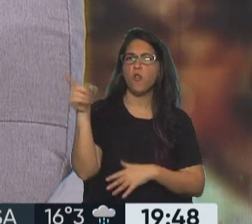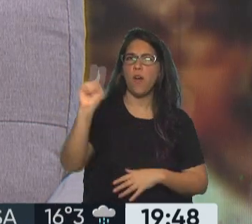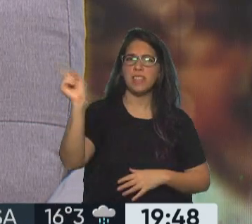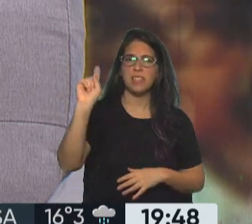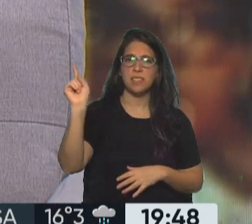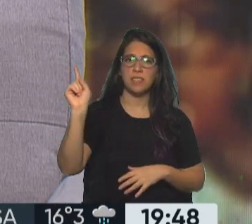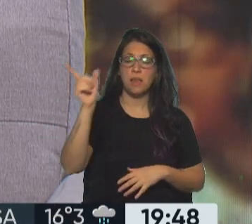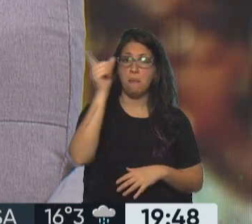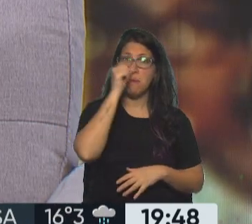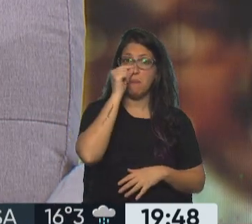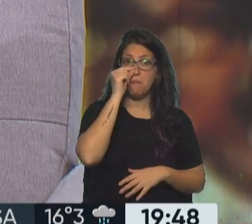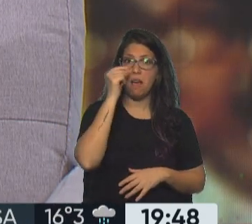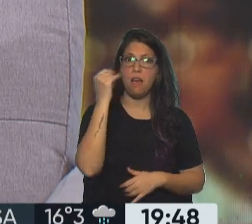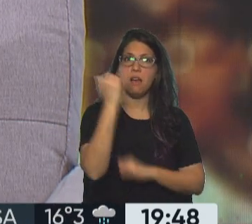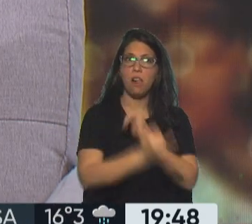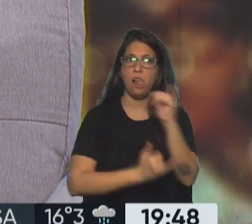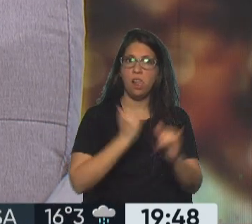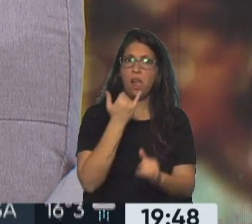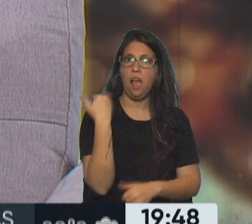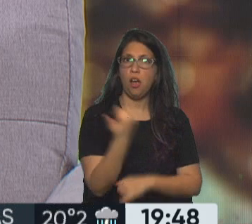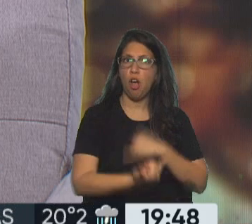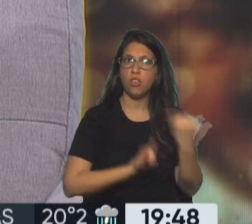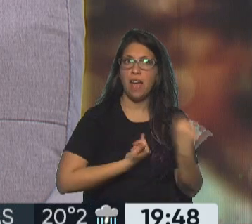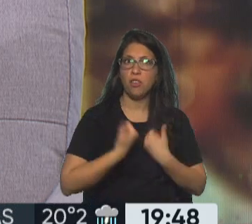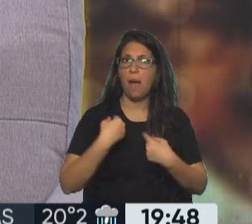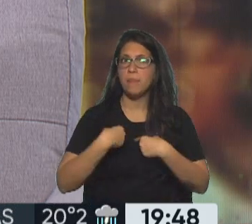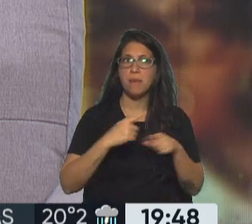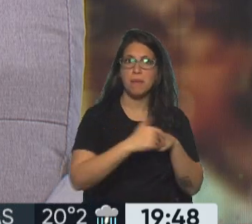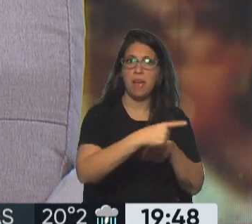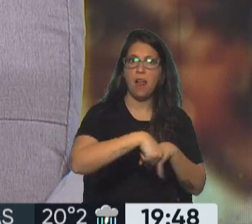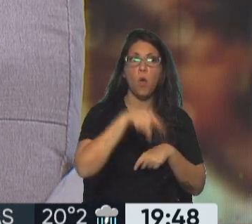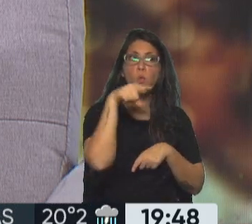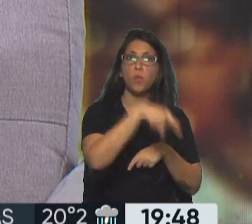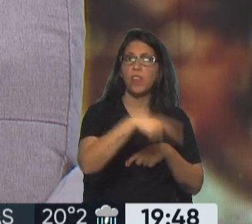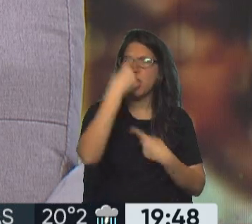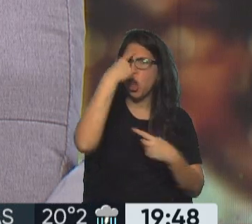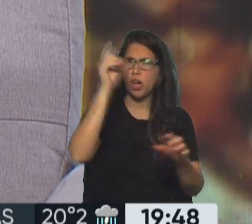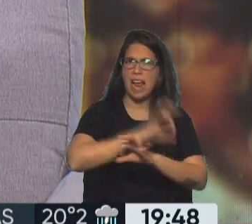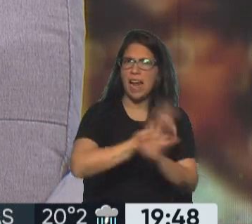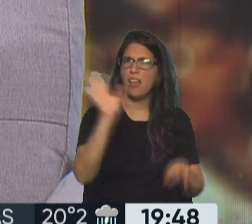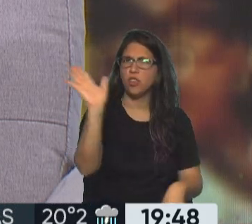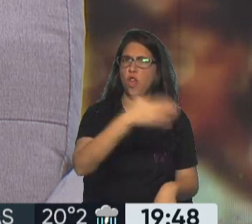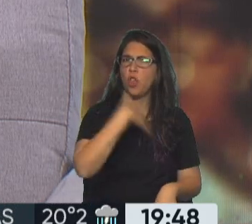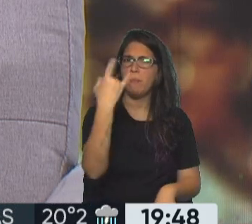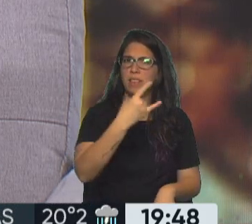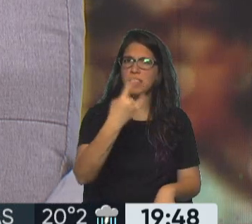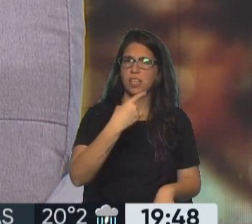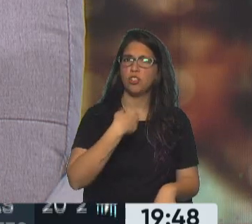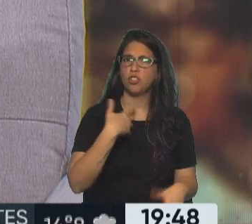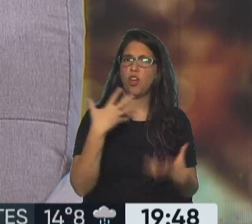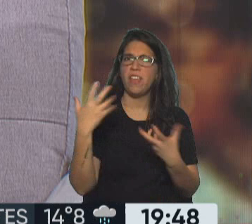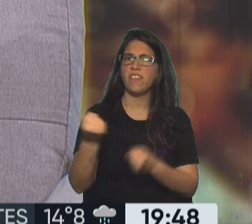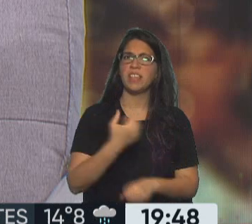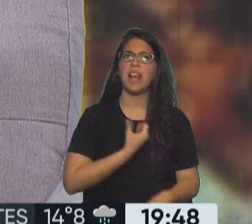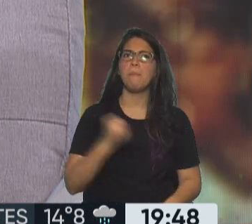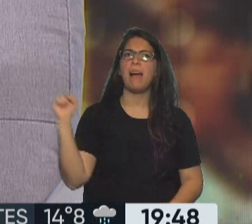Y mi papá, bueno, reforzándonos esta idea, mis hermanas y a mí, de decir, bueno, ustedes no tienen que creer nada, es todo mentira, yo salí a defender a la